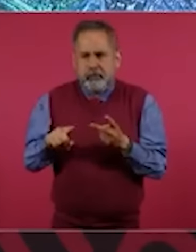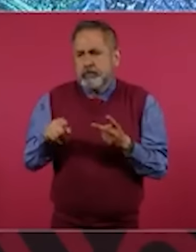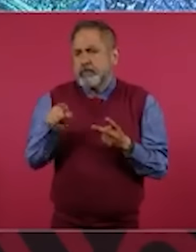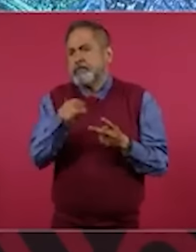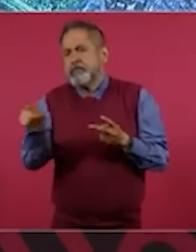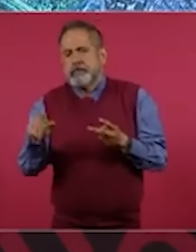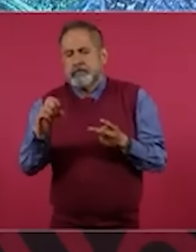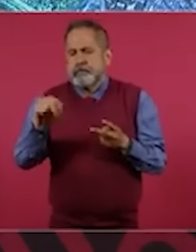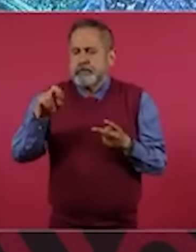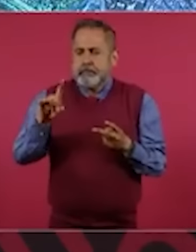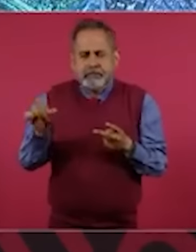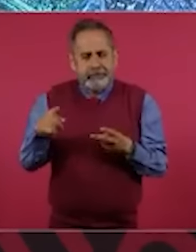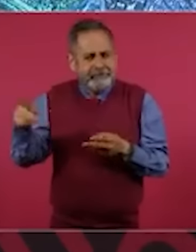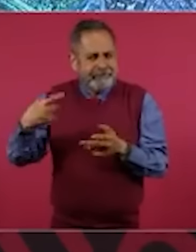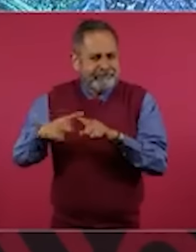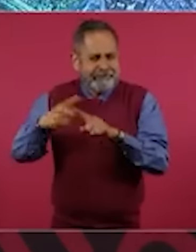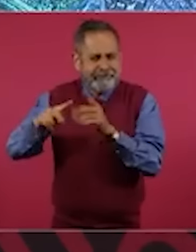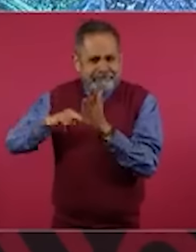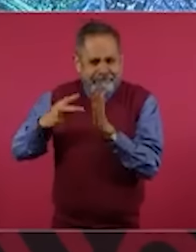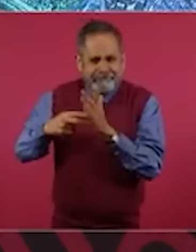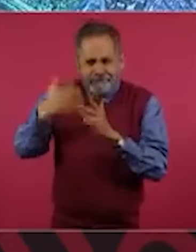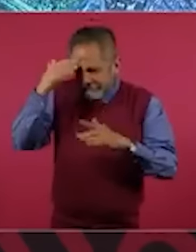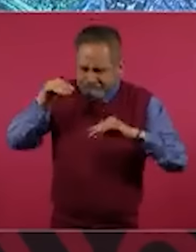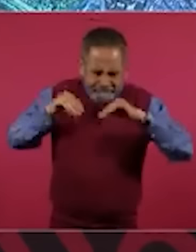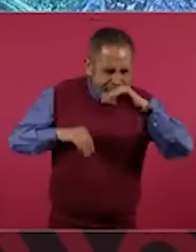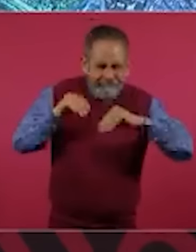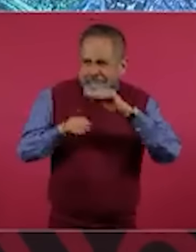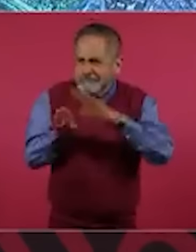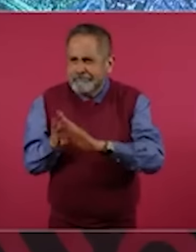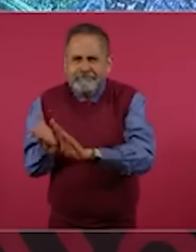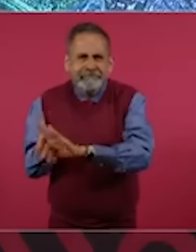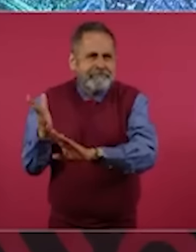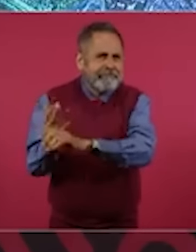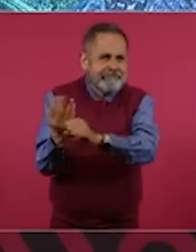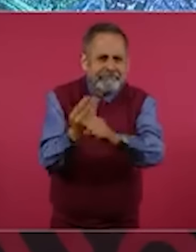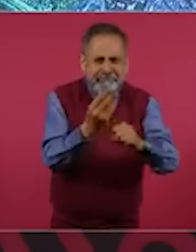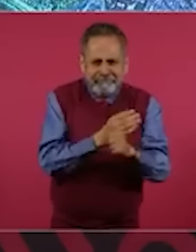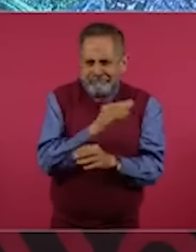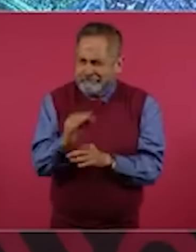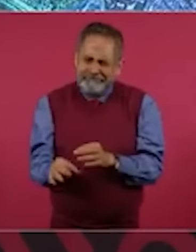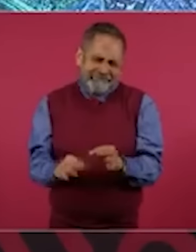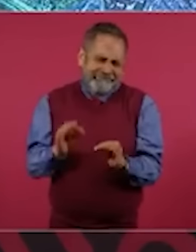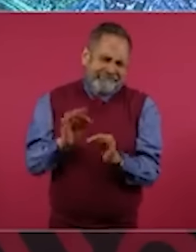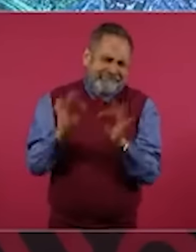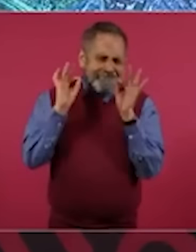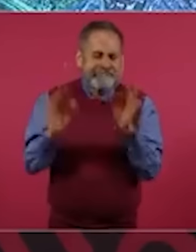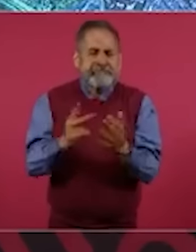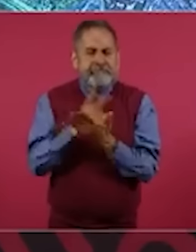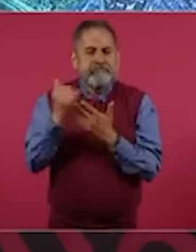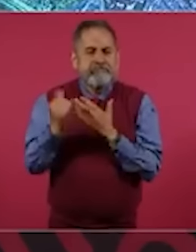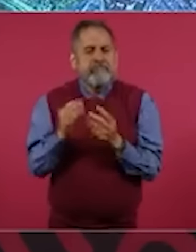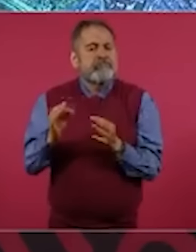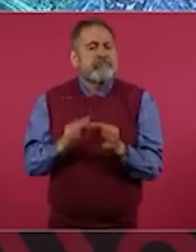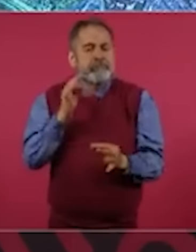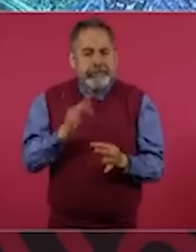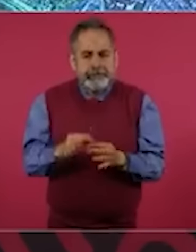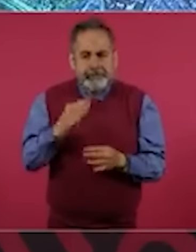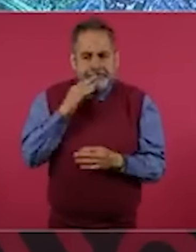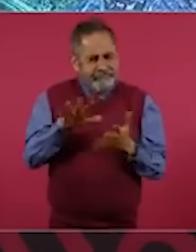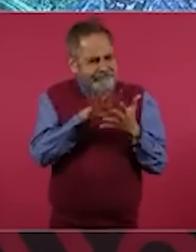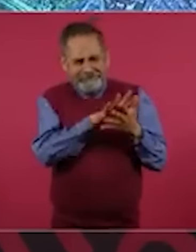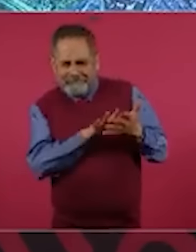Lastra, y bueno, ha habido grandes talentos involucrados en este gran proyecto de proyectos que se convierte